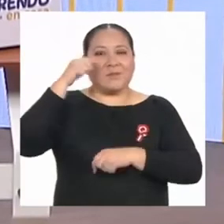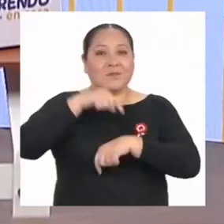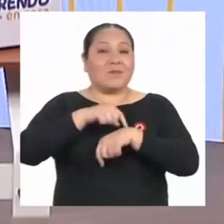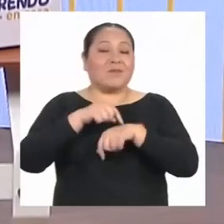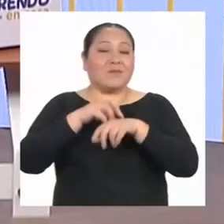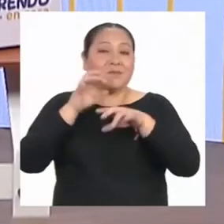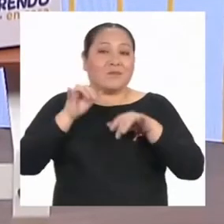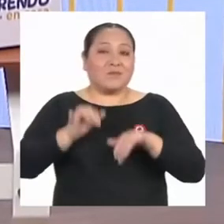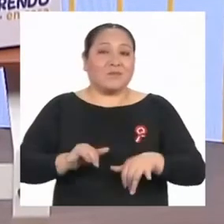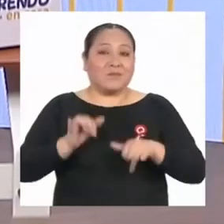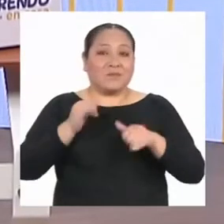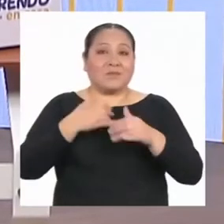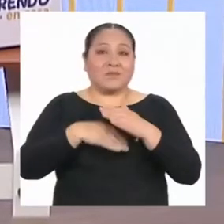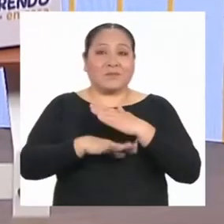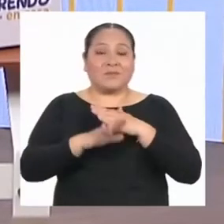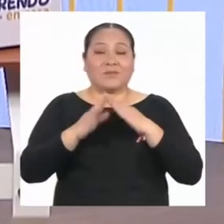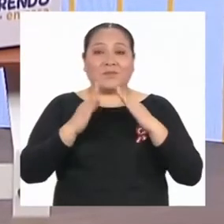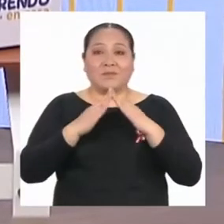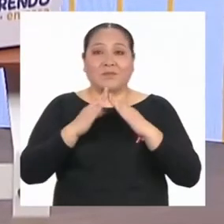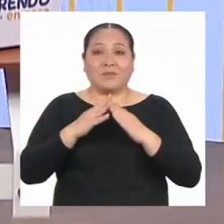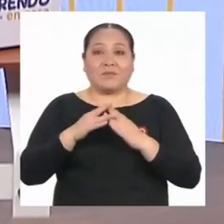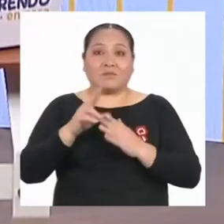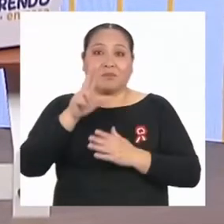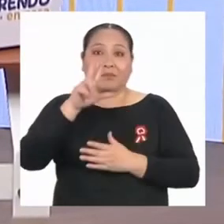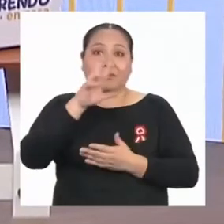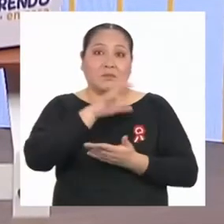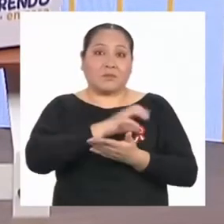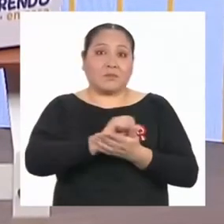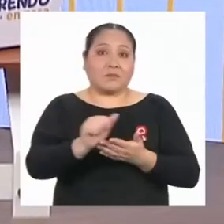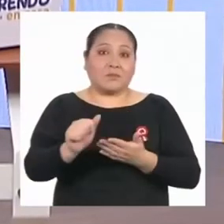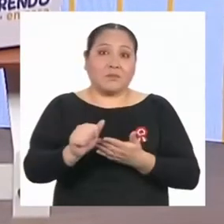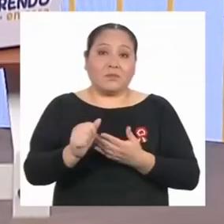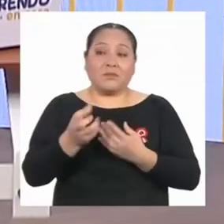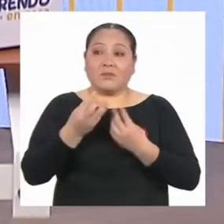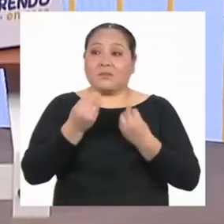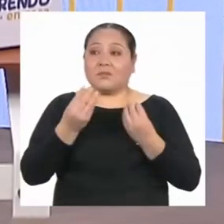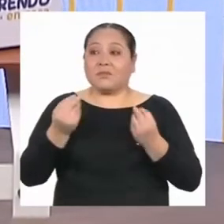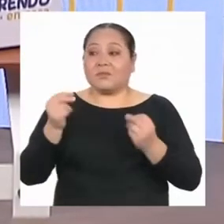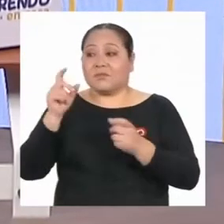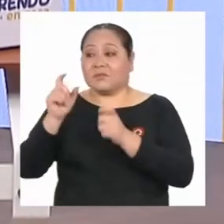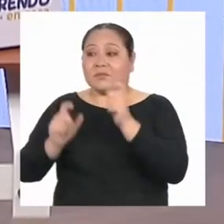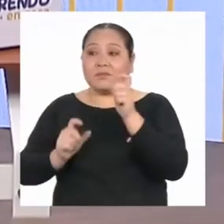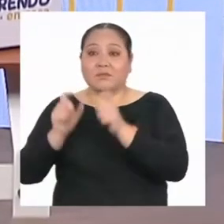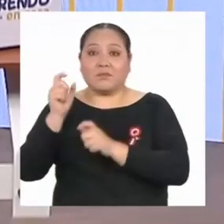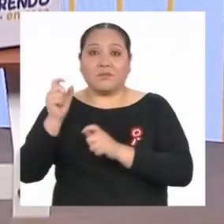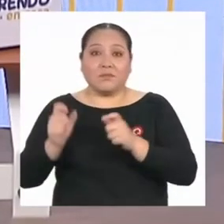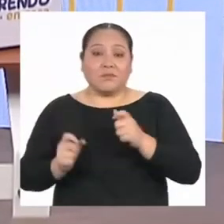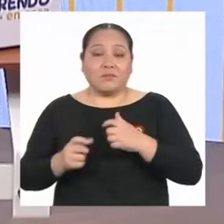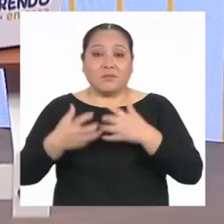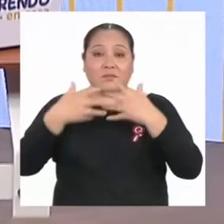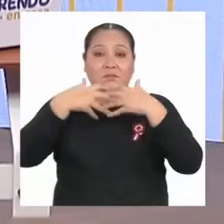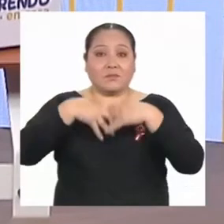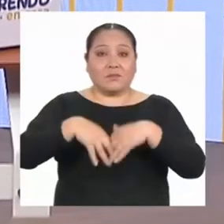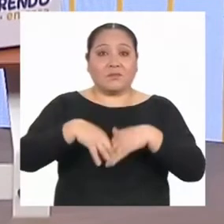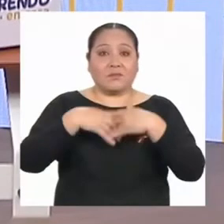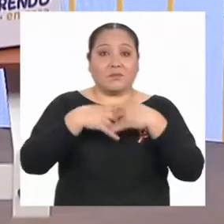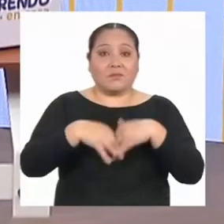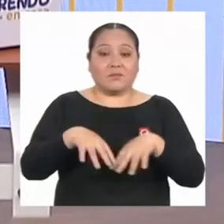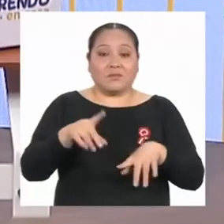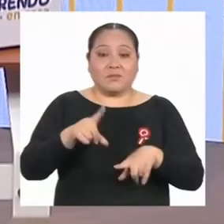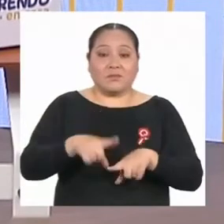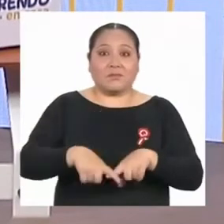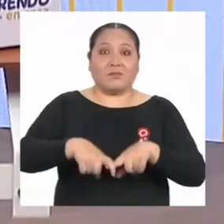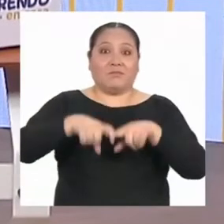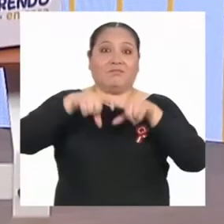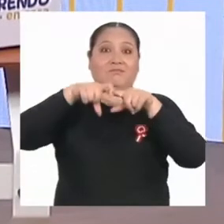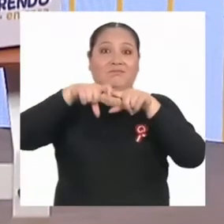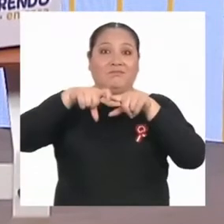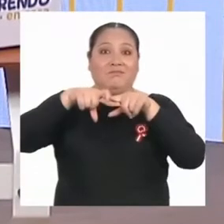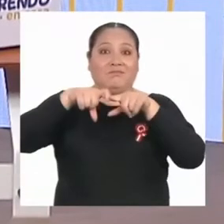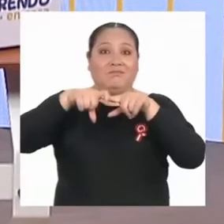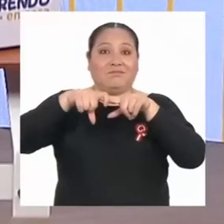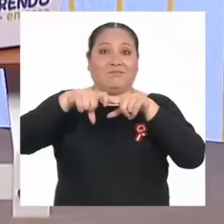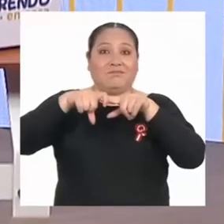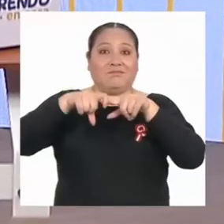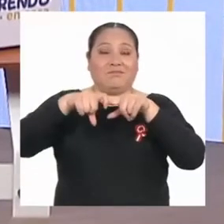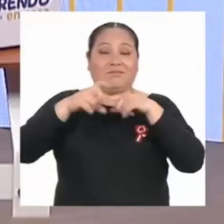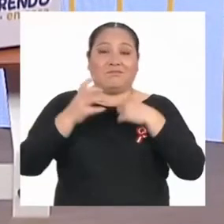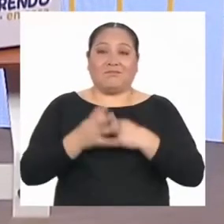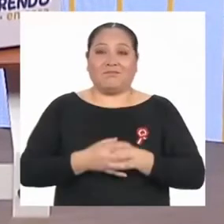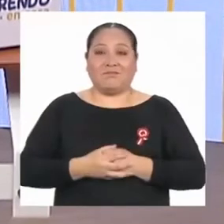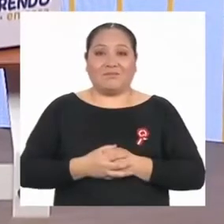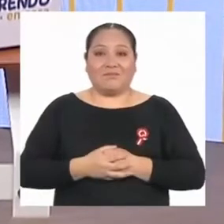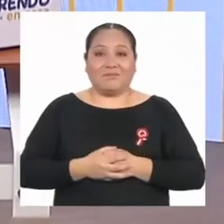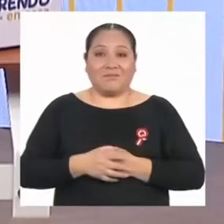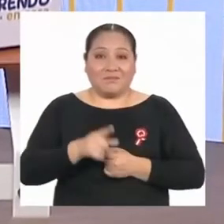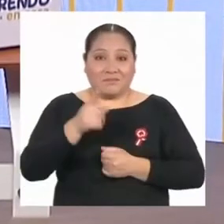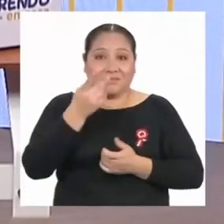que vivimos durante más de 3 meses. Y en el que la mayoría de la población y las industrias estuvieron detenidas. Para